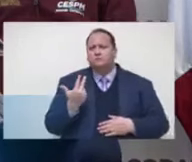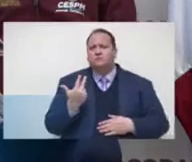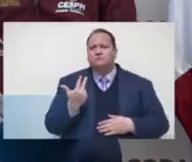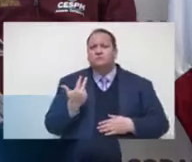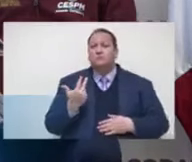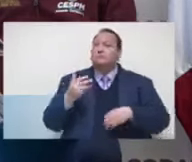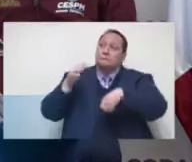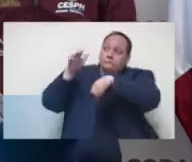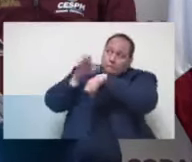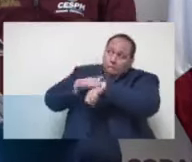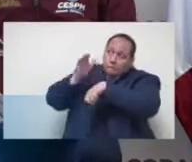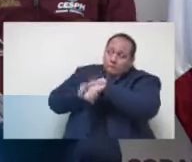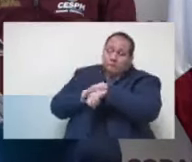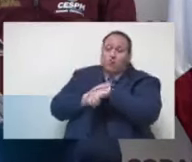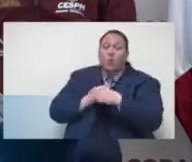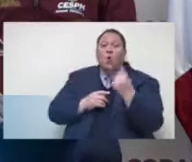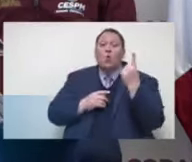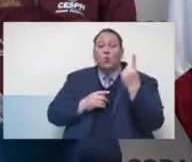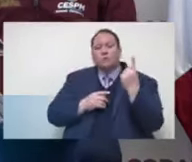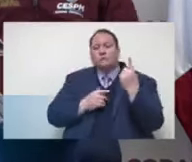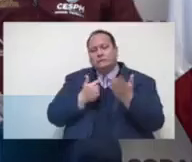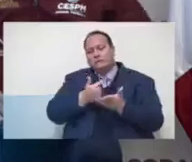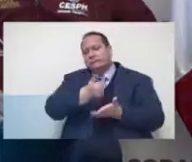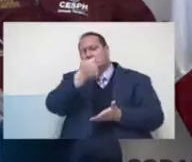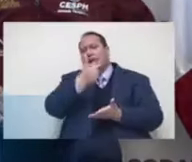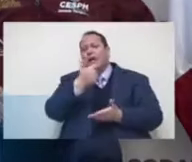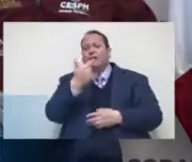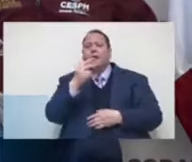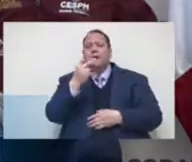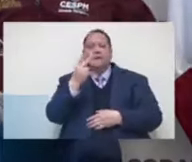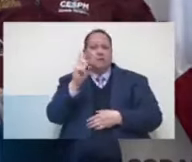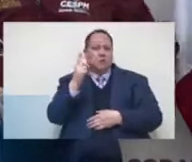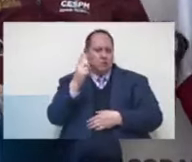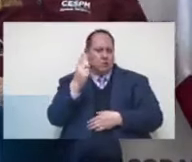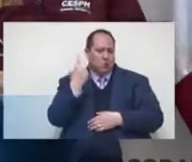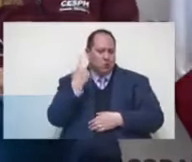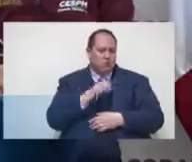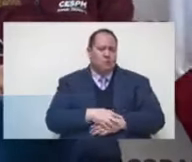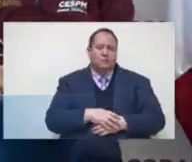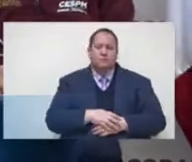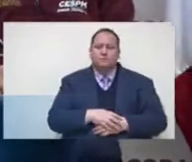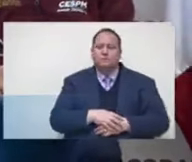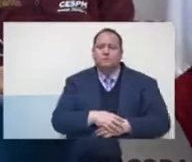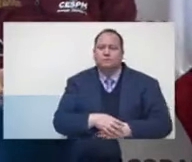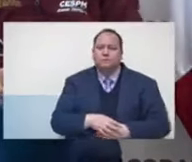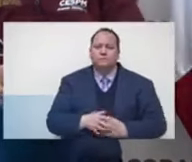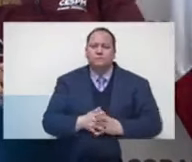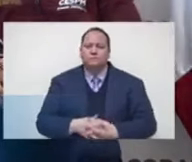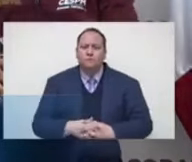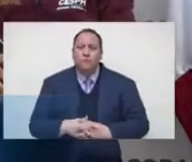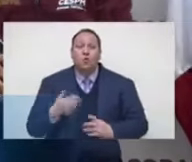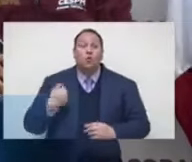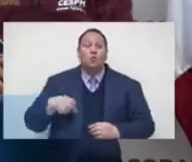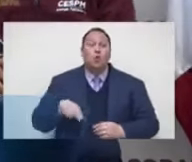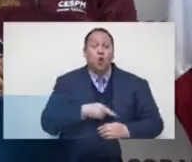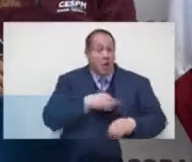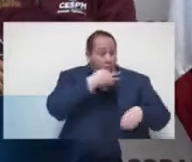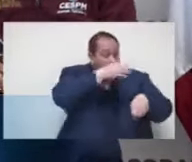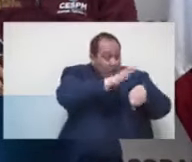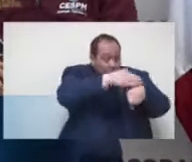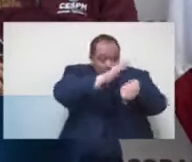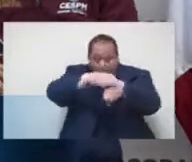fueron en alerta y solamente hubo una contingencia que fue el 25 de diciembre. Nosotros emitimos estas